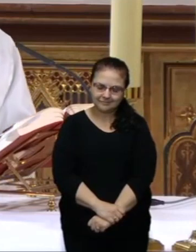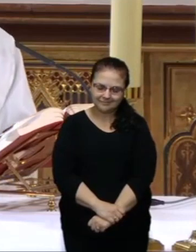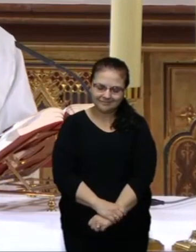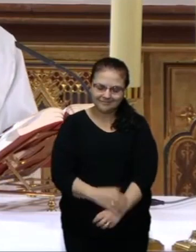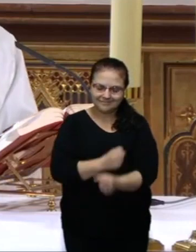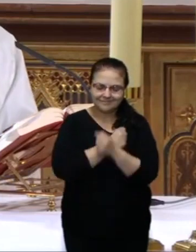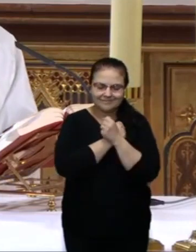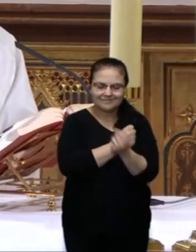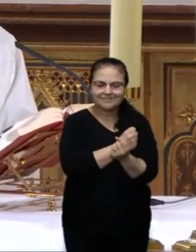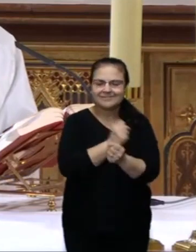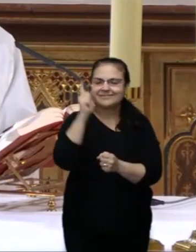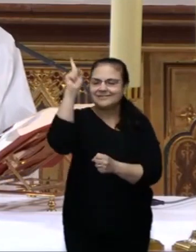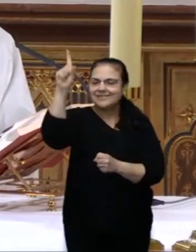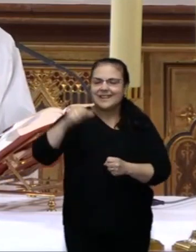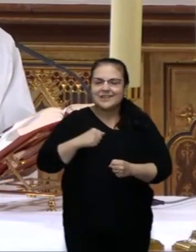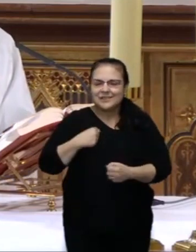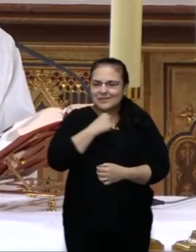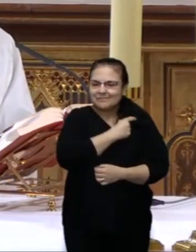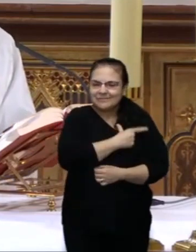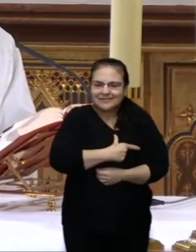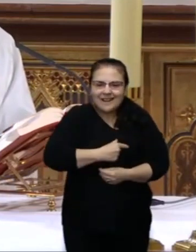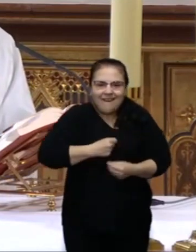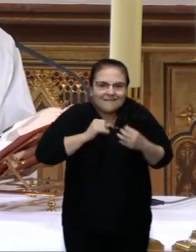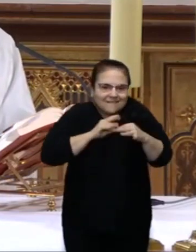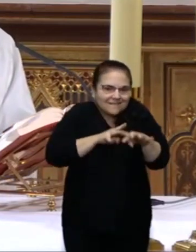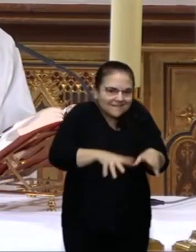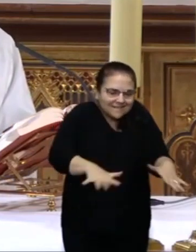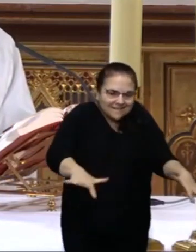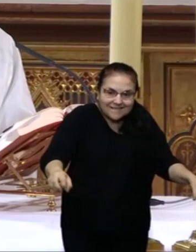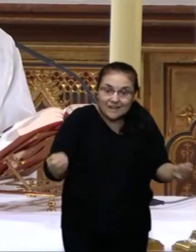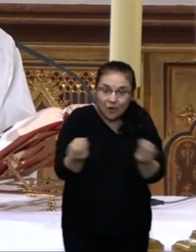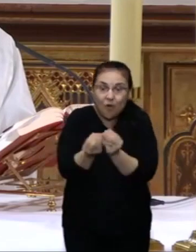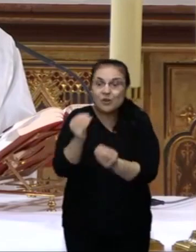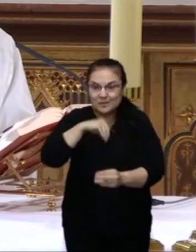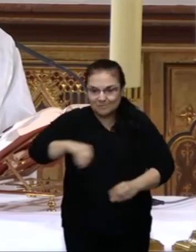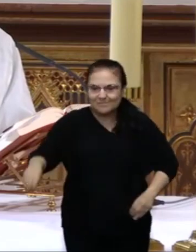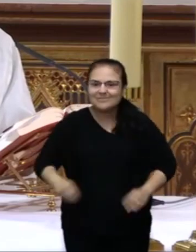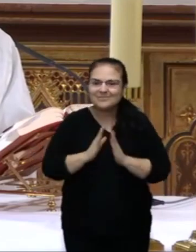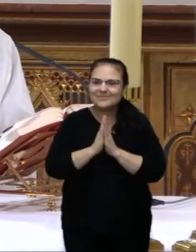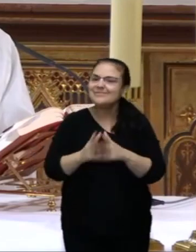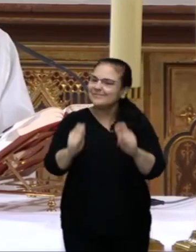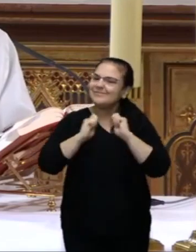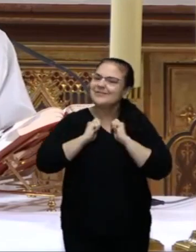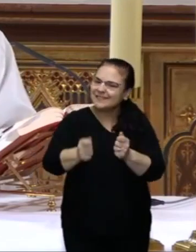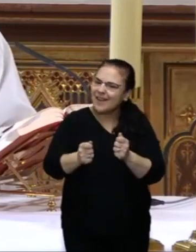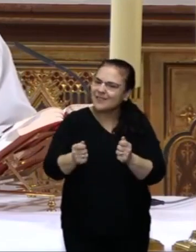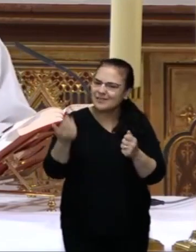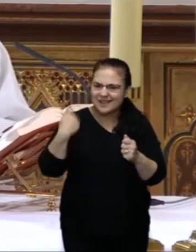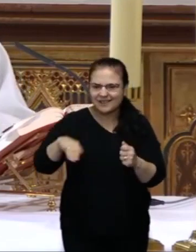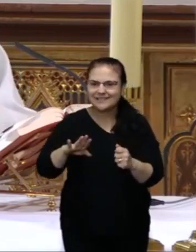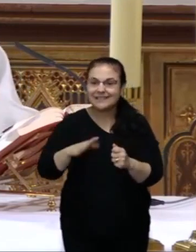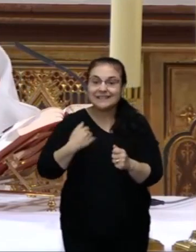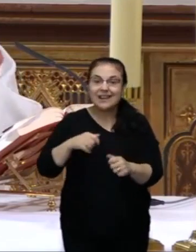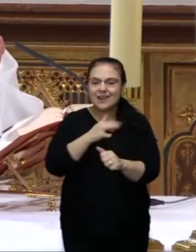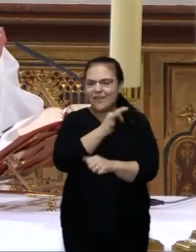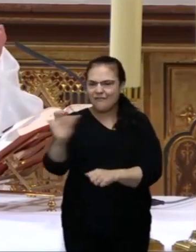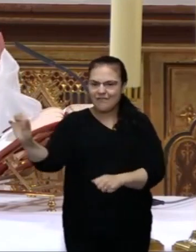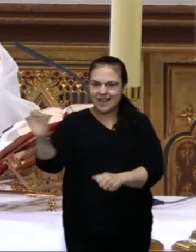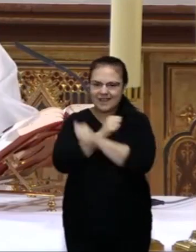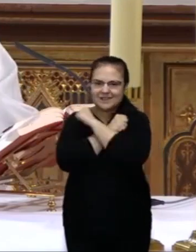El amor de Dios ha sido derramado en nuestros corazones con el Espíritu Santo que se nos ha dado. Digamos con fe y